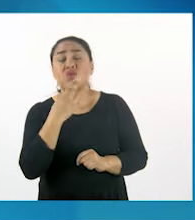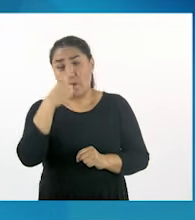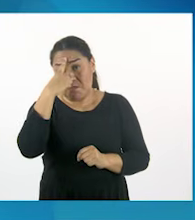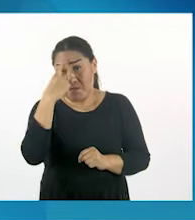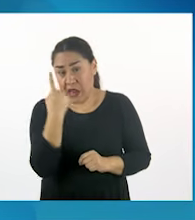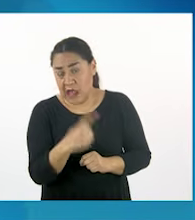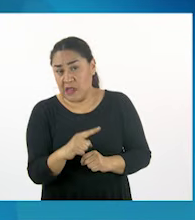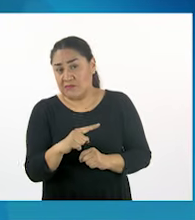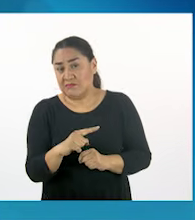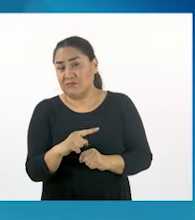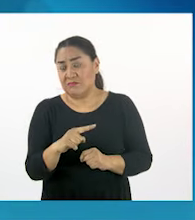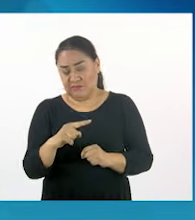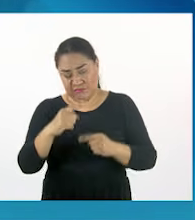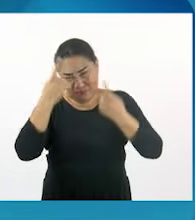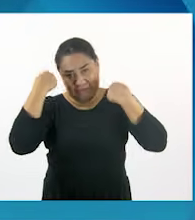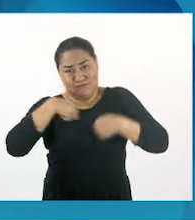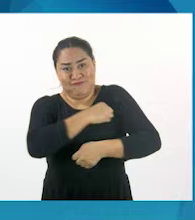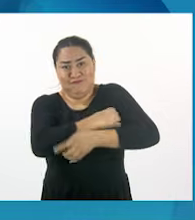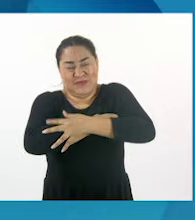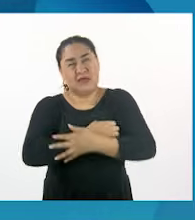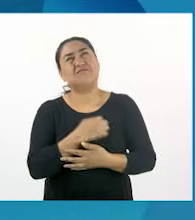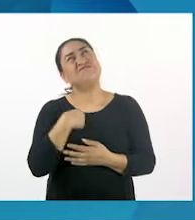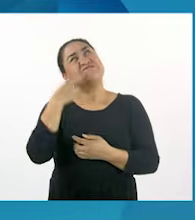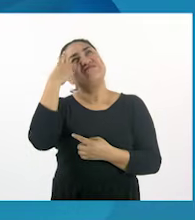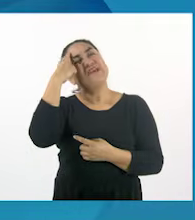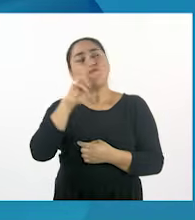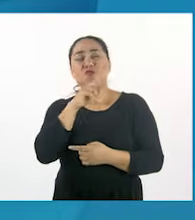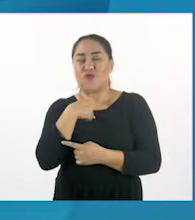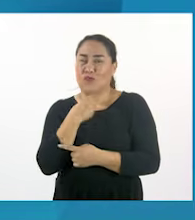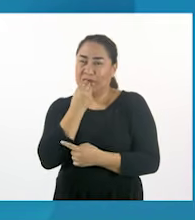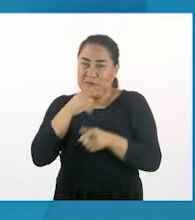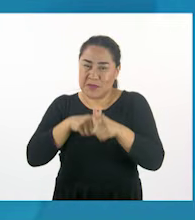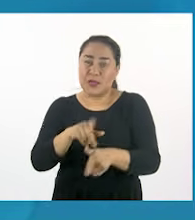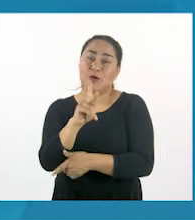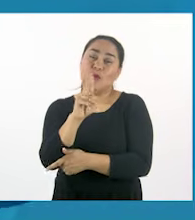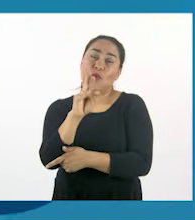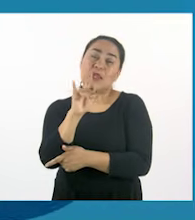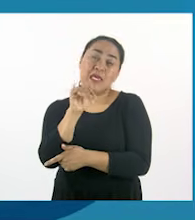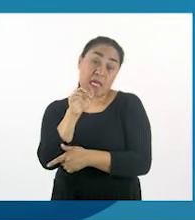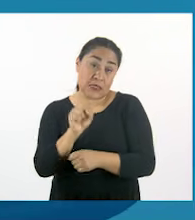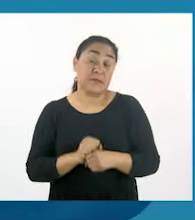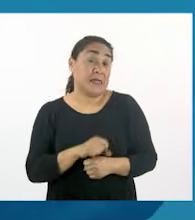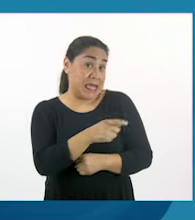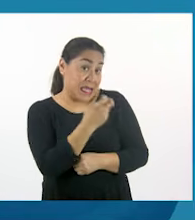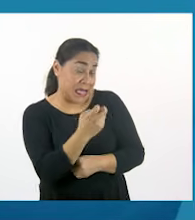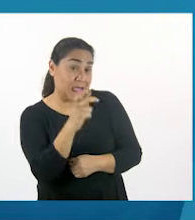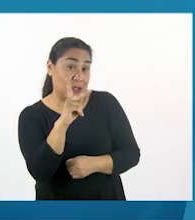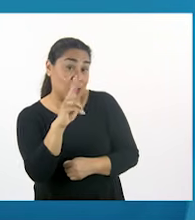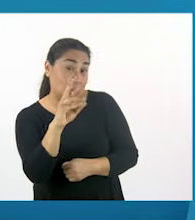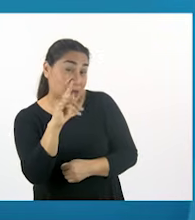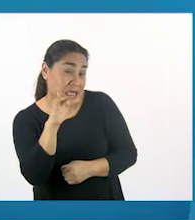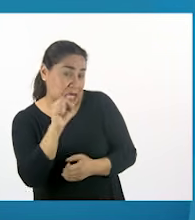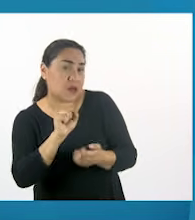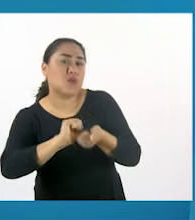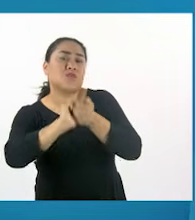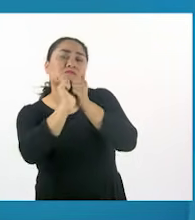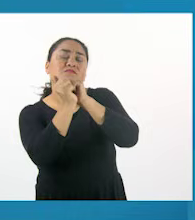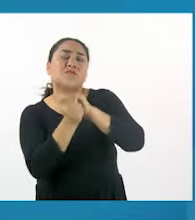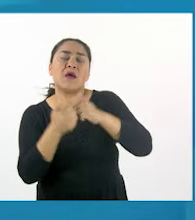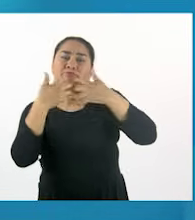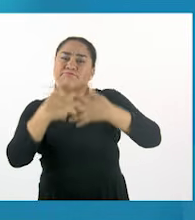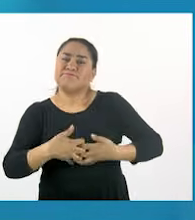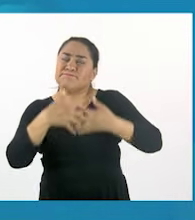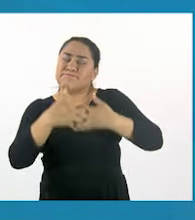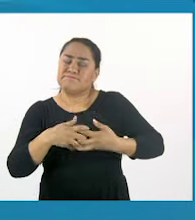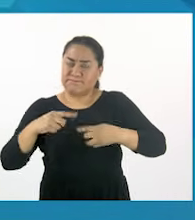músculos. Yo quiero comer proteínas. Las proteínas empiezan su digestión en el estómago y